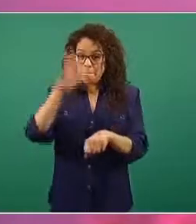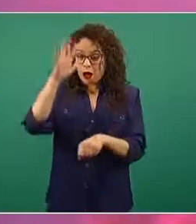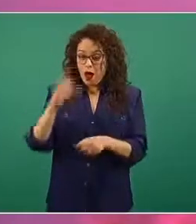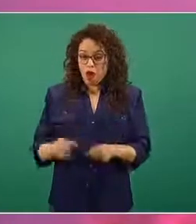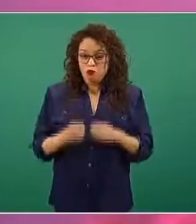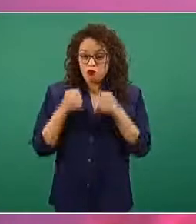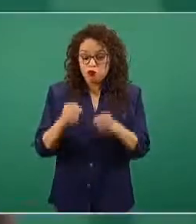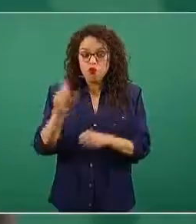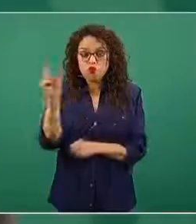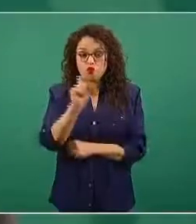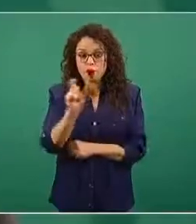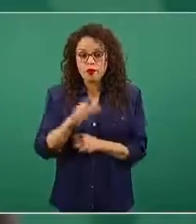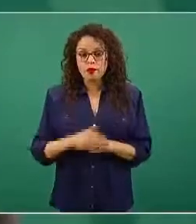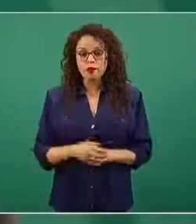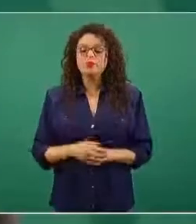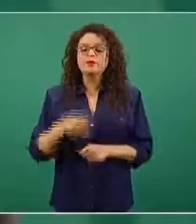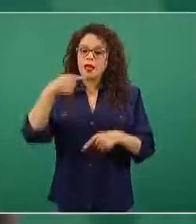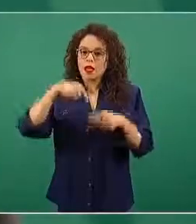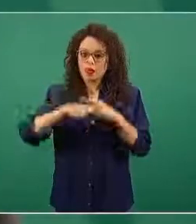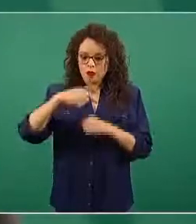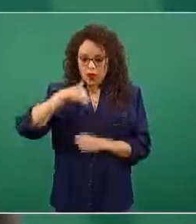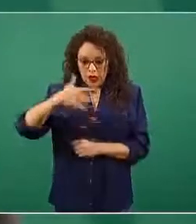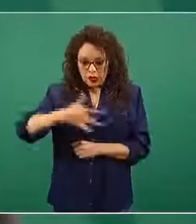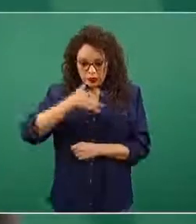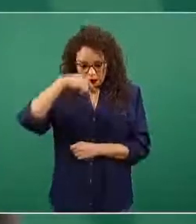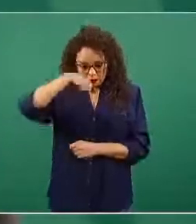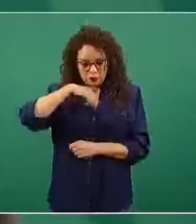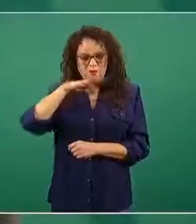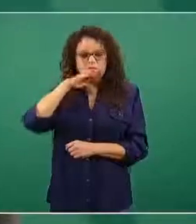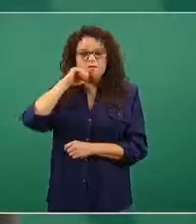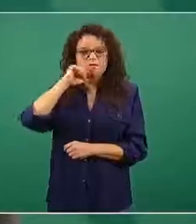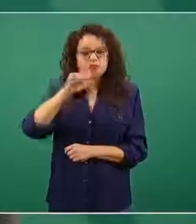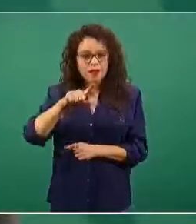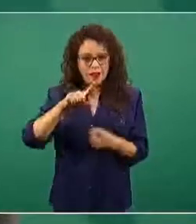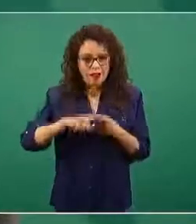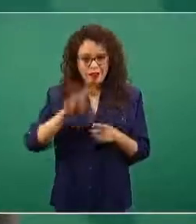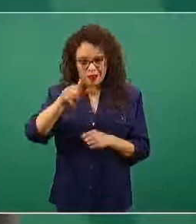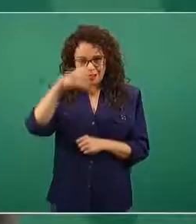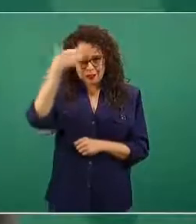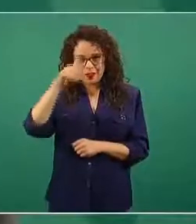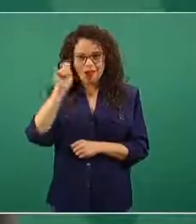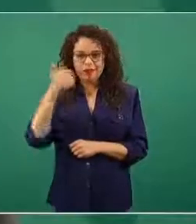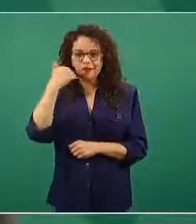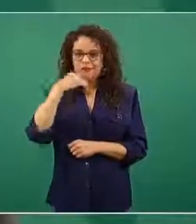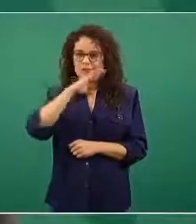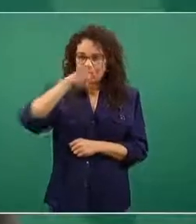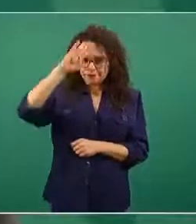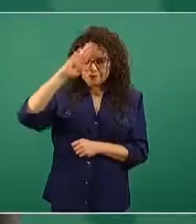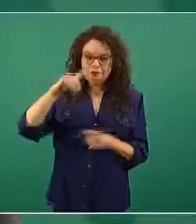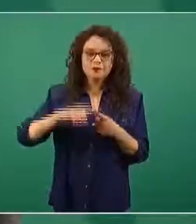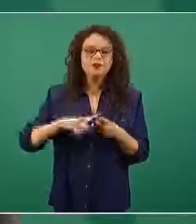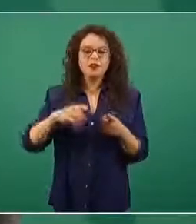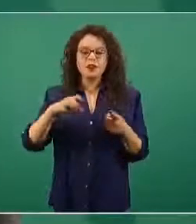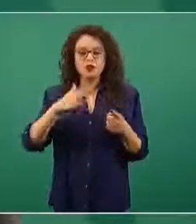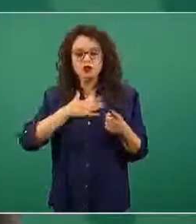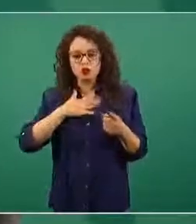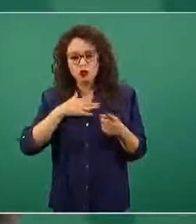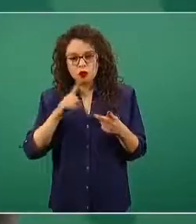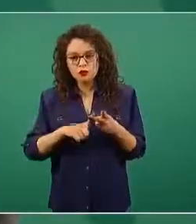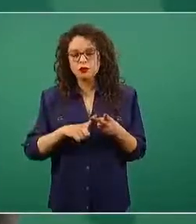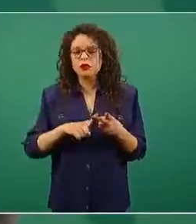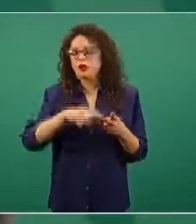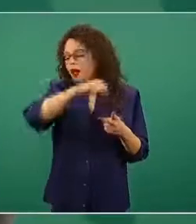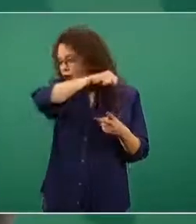cuando expreso los signos y síntomas característicos de la enfermedad, entre los cuales están la tos, el